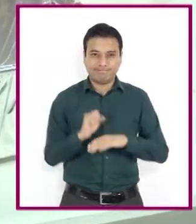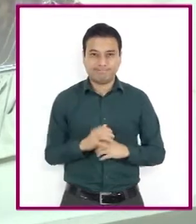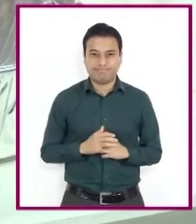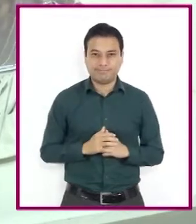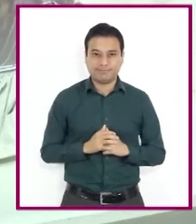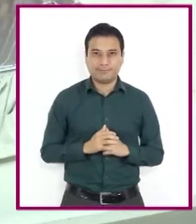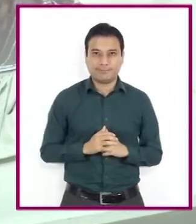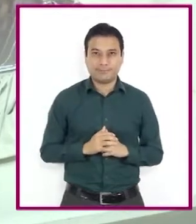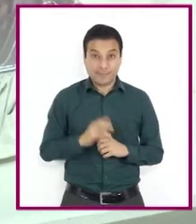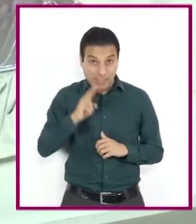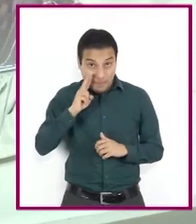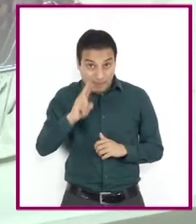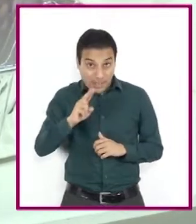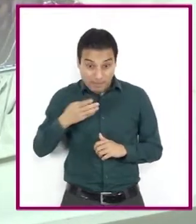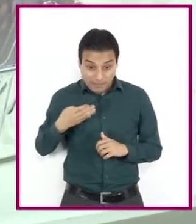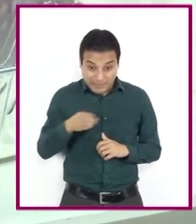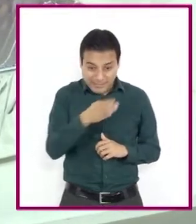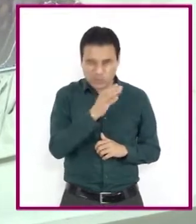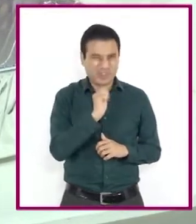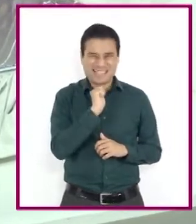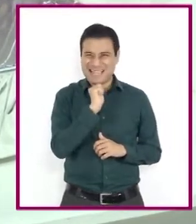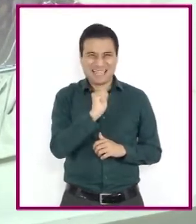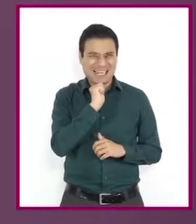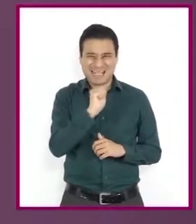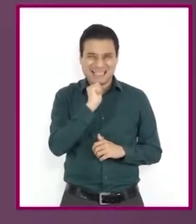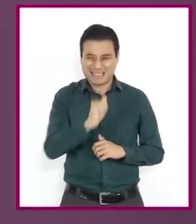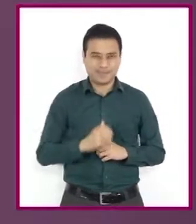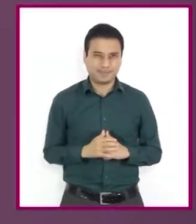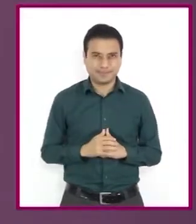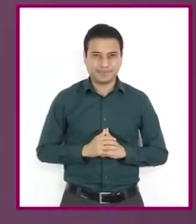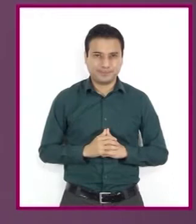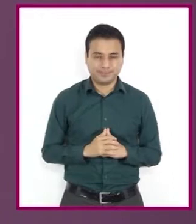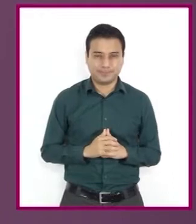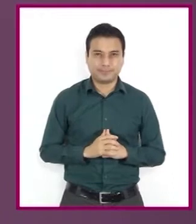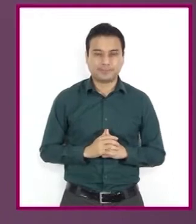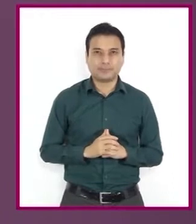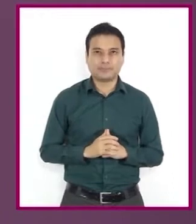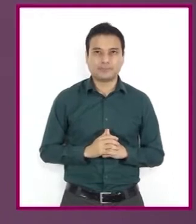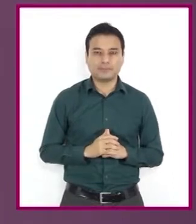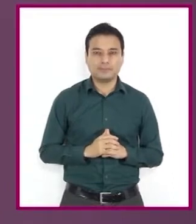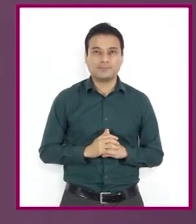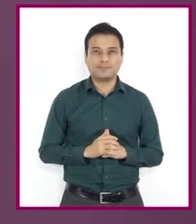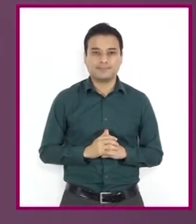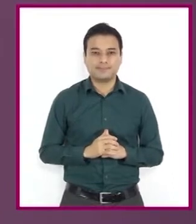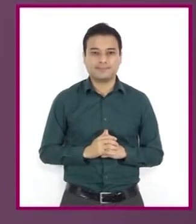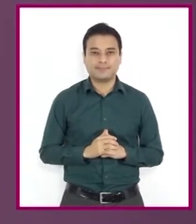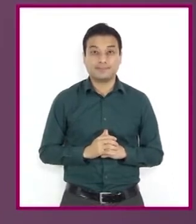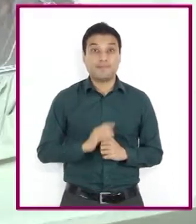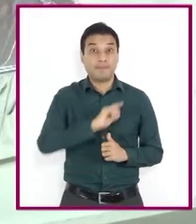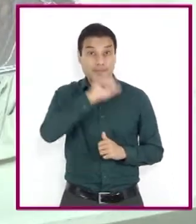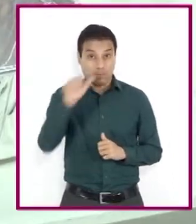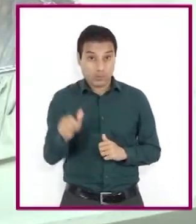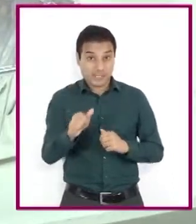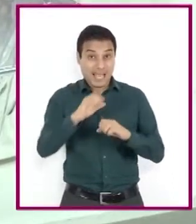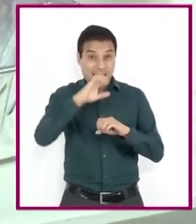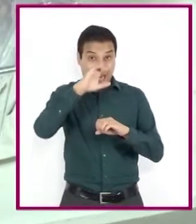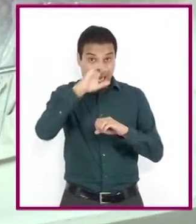que no se vea ninguna superficie de carne de este pescado. Y al finalizar,